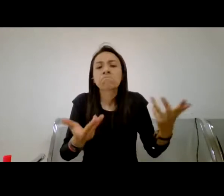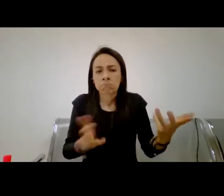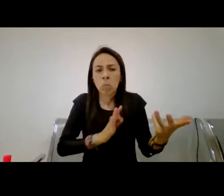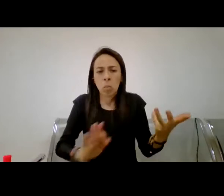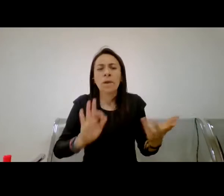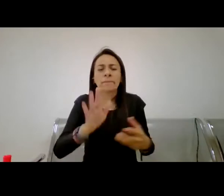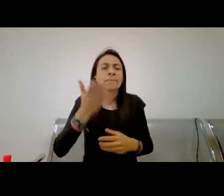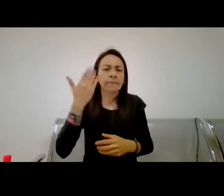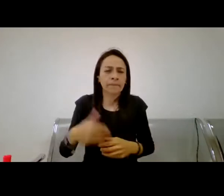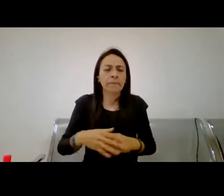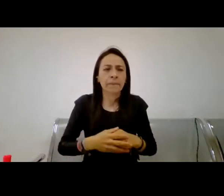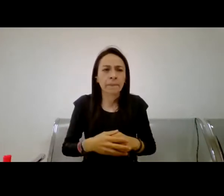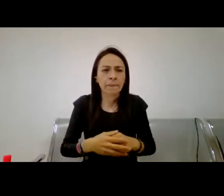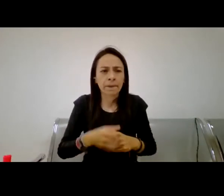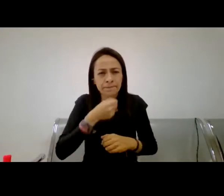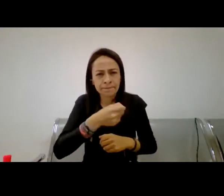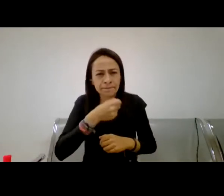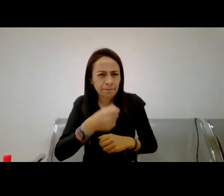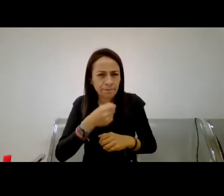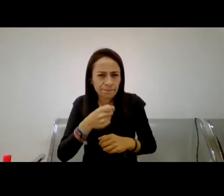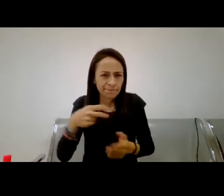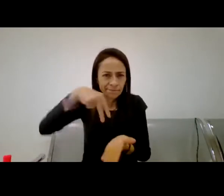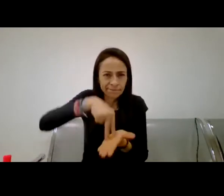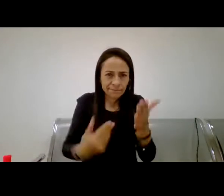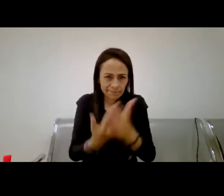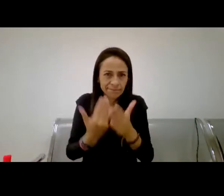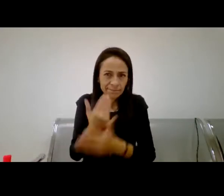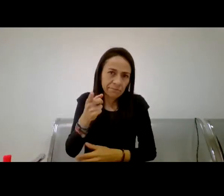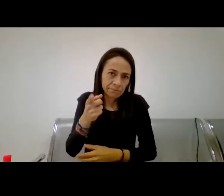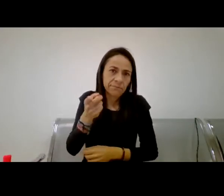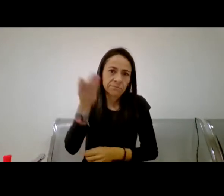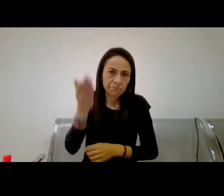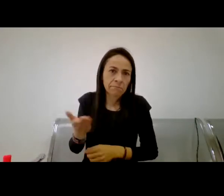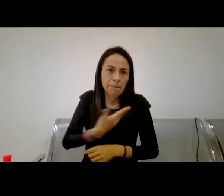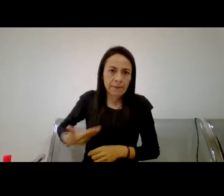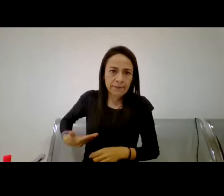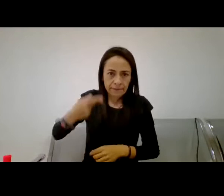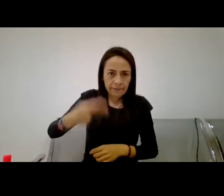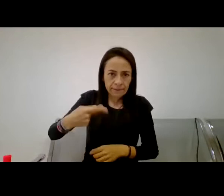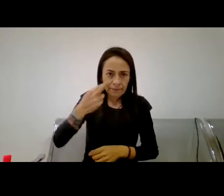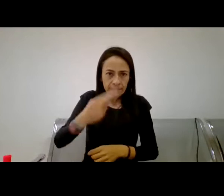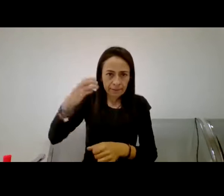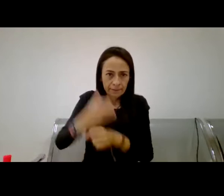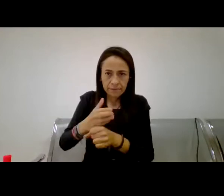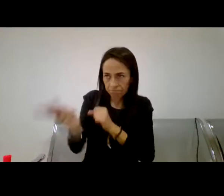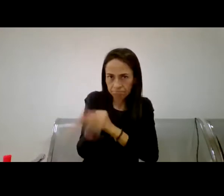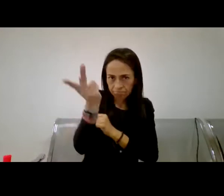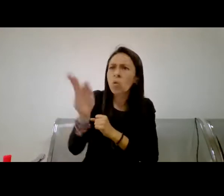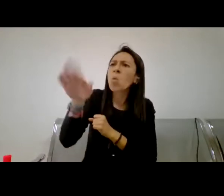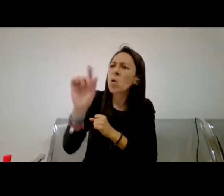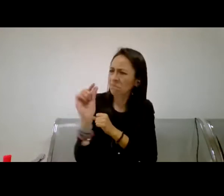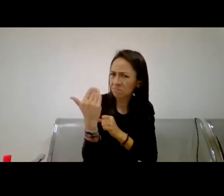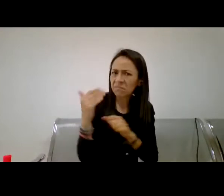de prensa matutina le preguntaron al presidente de la República qué pensaba de esta reforma que se acaba de aprobar, y